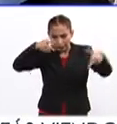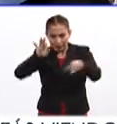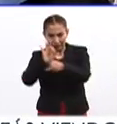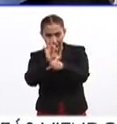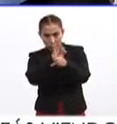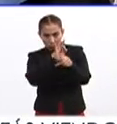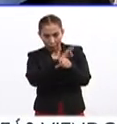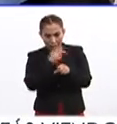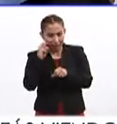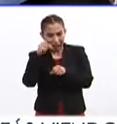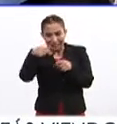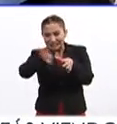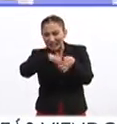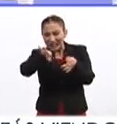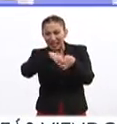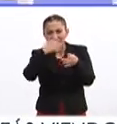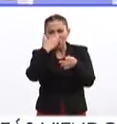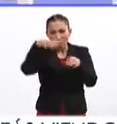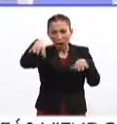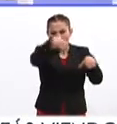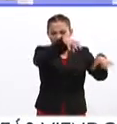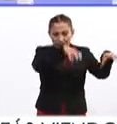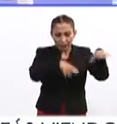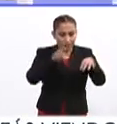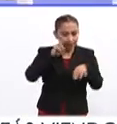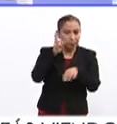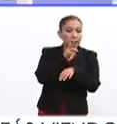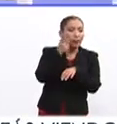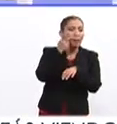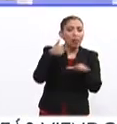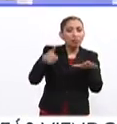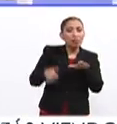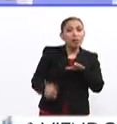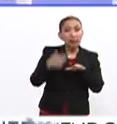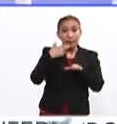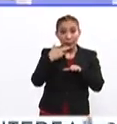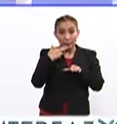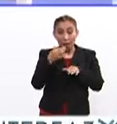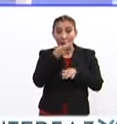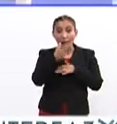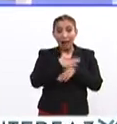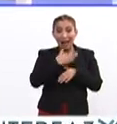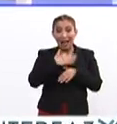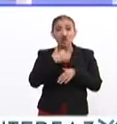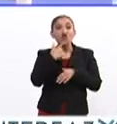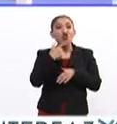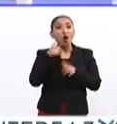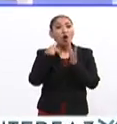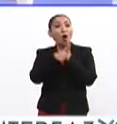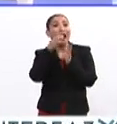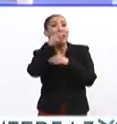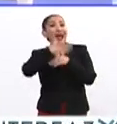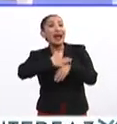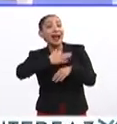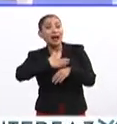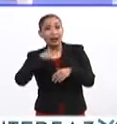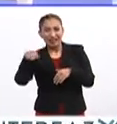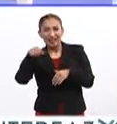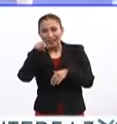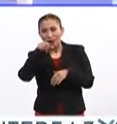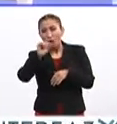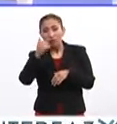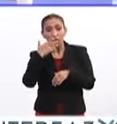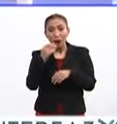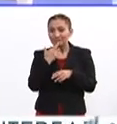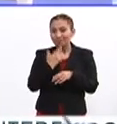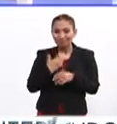seguridad que están en las inmediaciones de todas nuestras escuelas. Hicimos la prueba del botón de funcionamiento, estos botones rojos, y en aquellos lugares en donde no